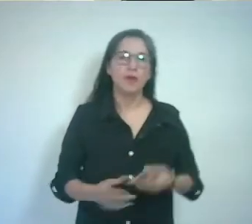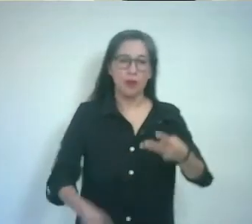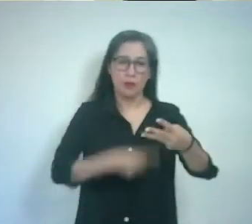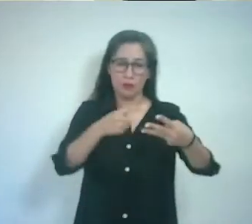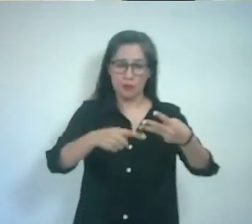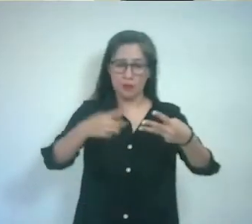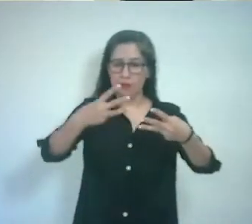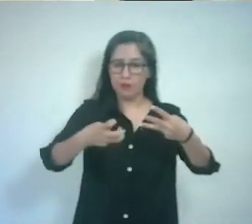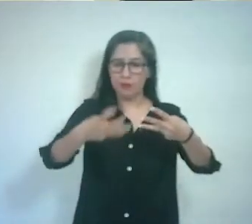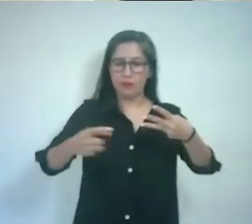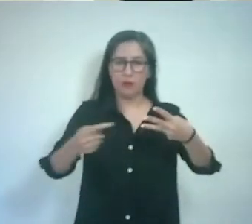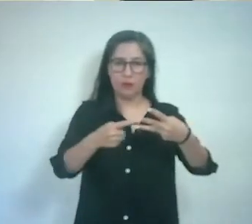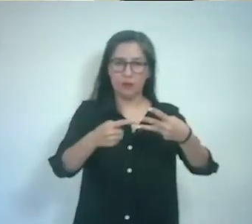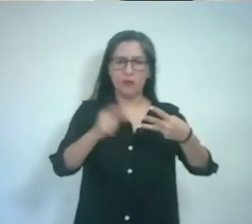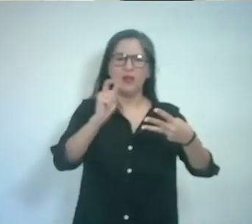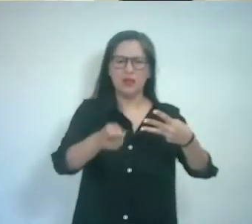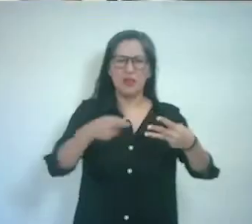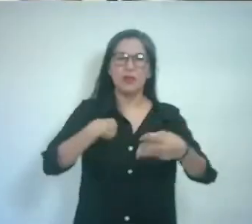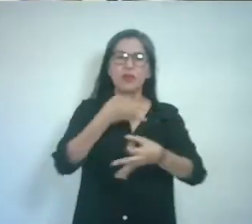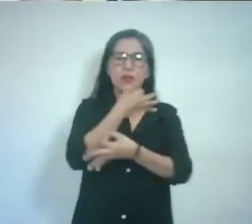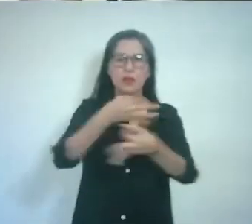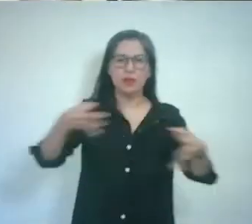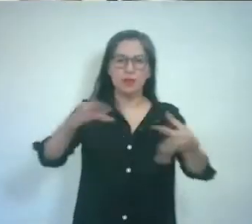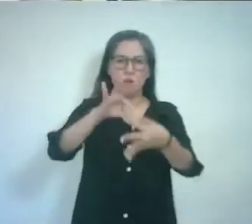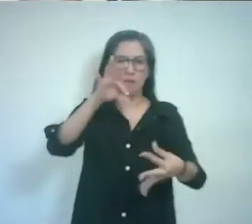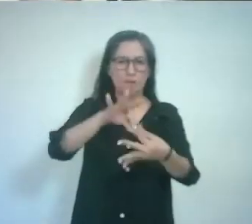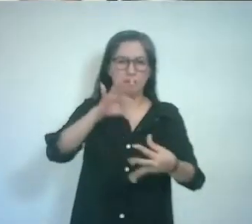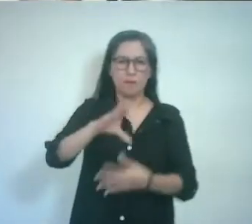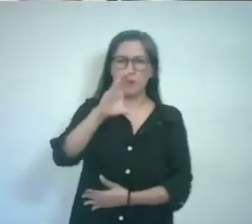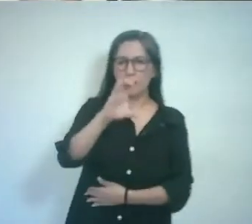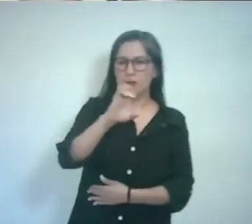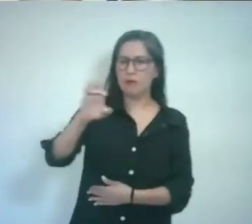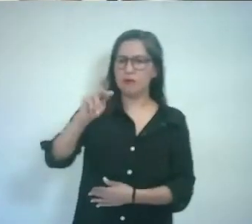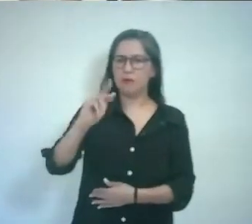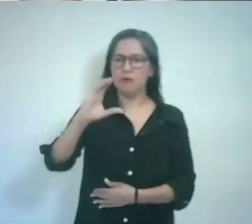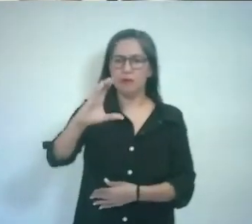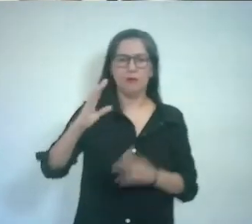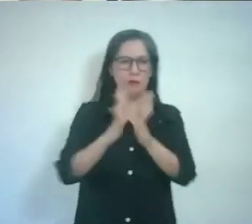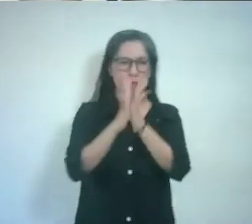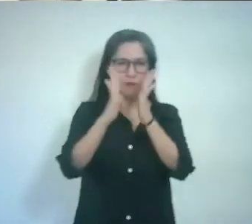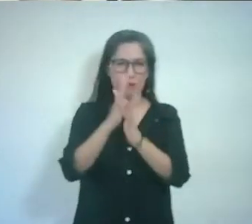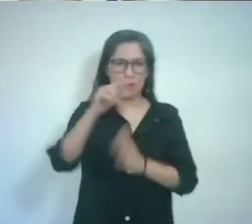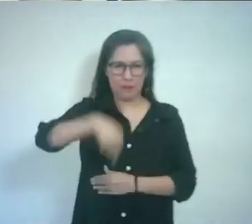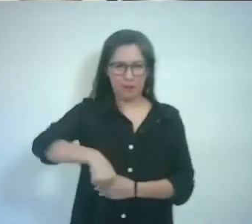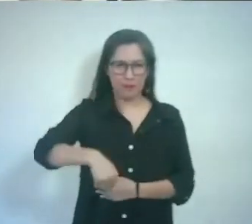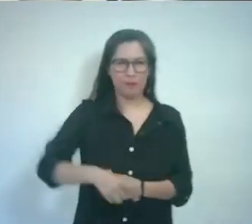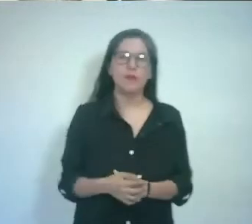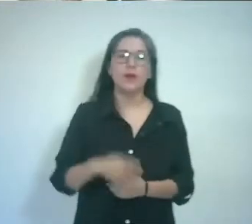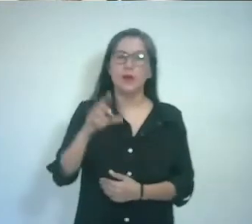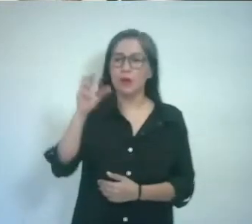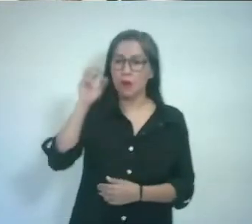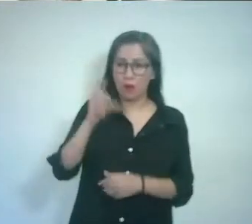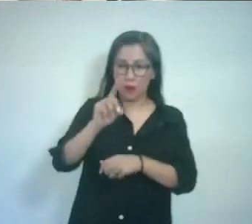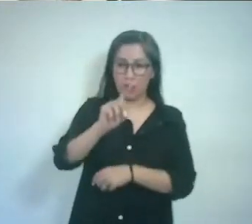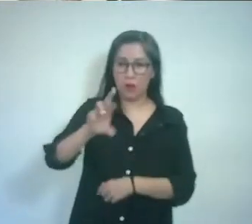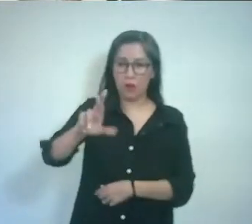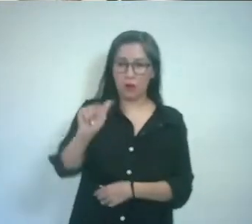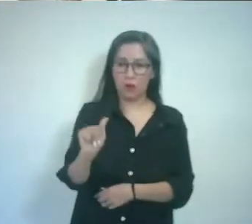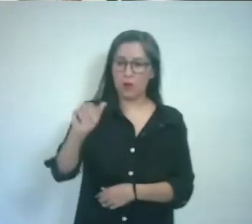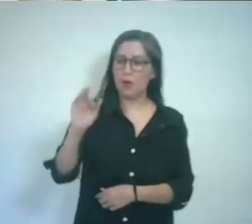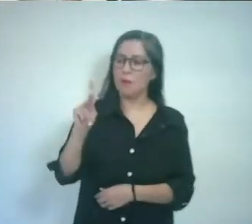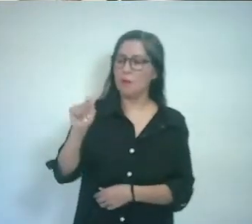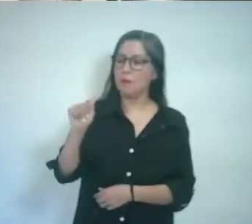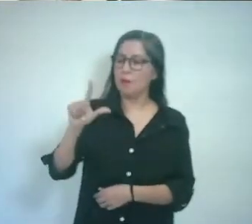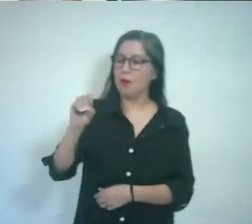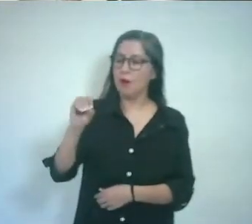del orden del día corresponde al mensaje de la consejera presidenta del Consejo Estatal Electoral y de Participación Ciudadana, doctora Paloma Blanco López, y de